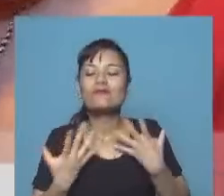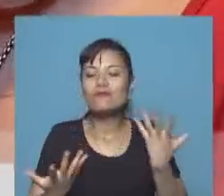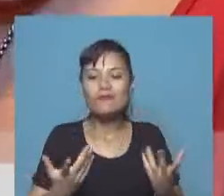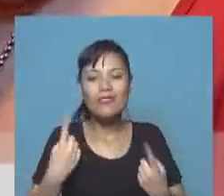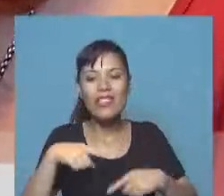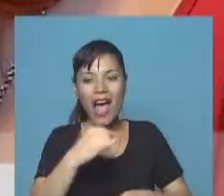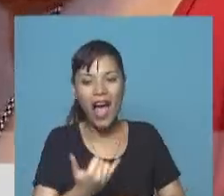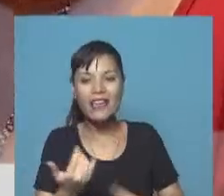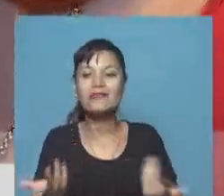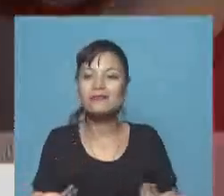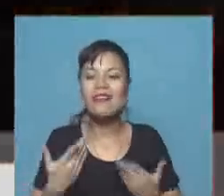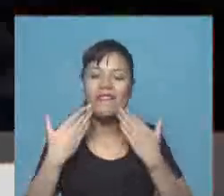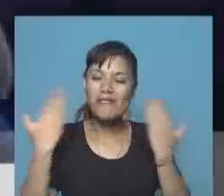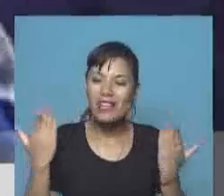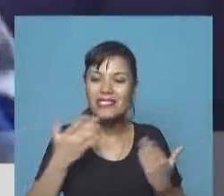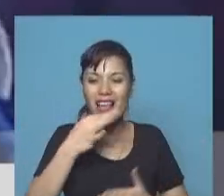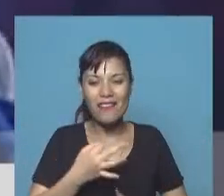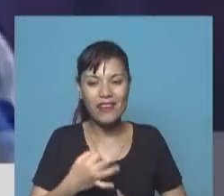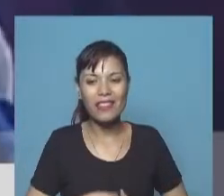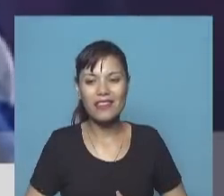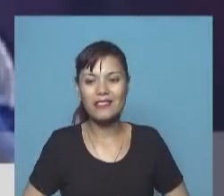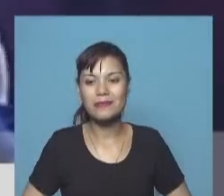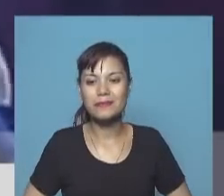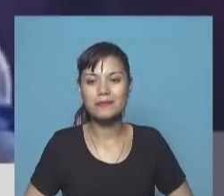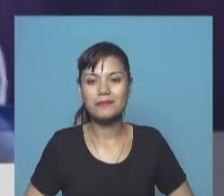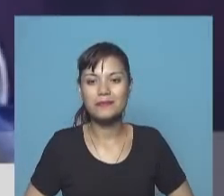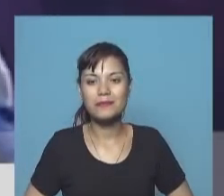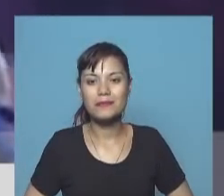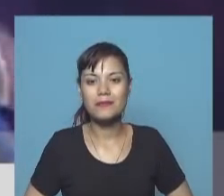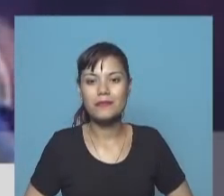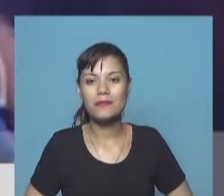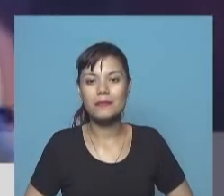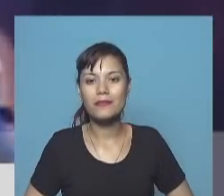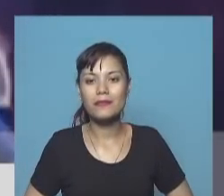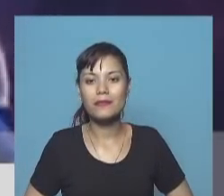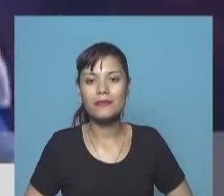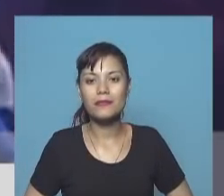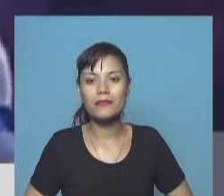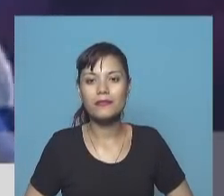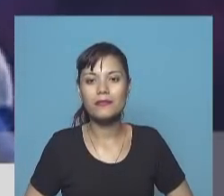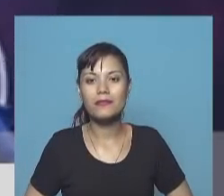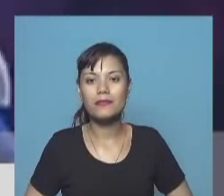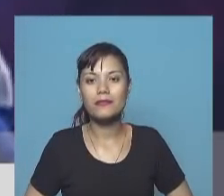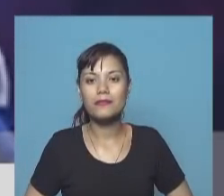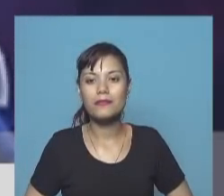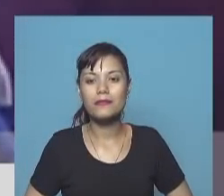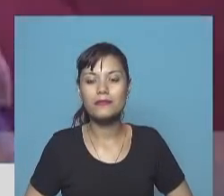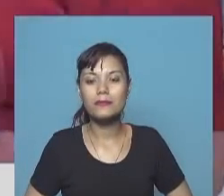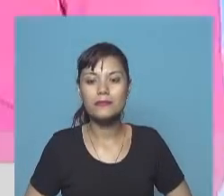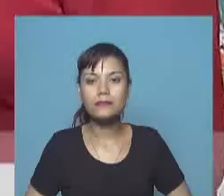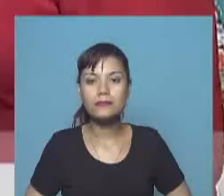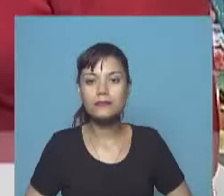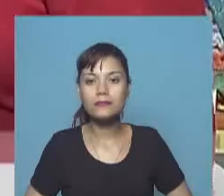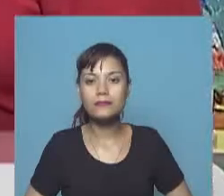lo que hace. Así que feliz, la verdad. No hay nada mejor, no hay nada